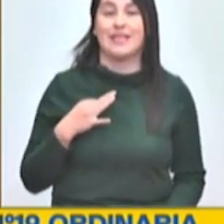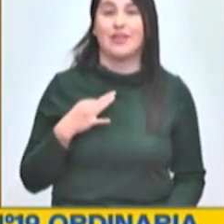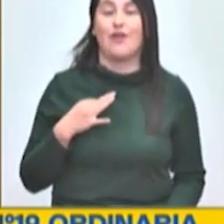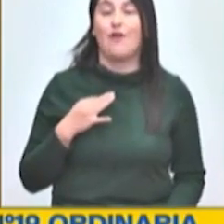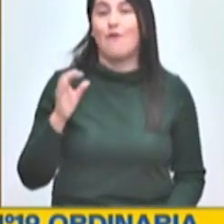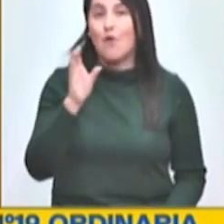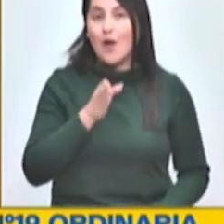resolver